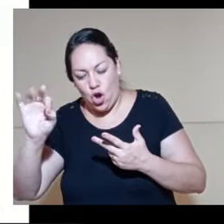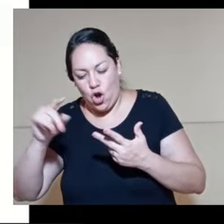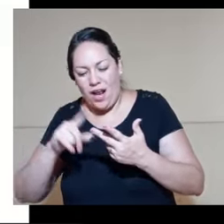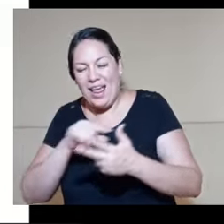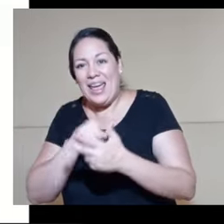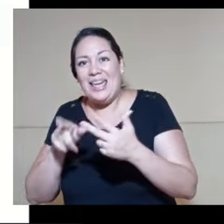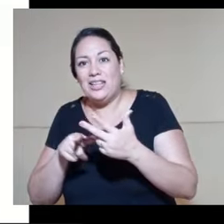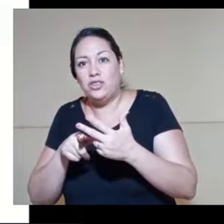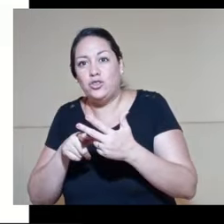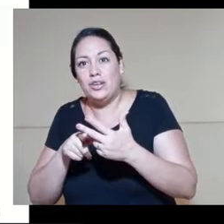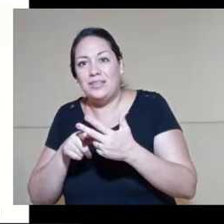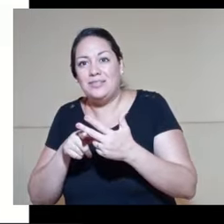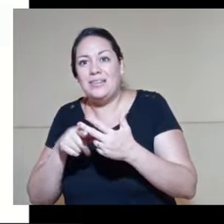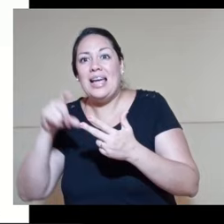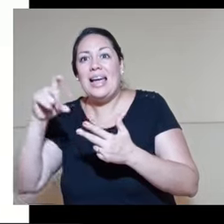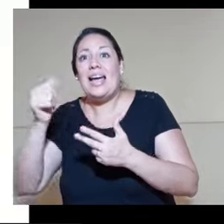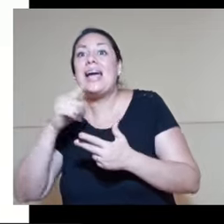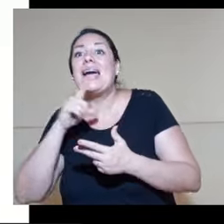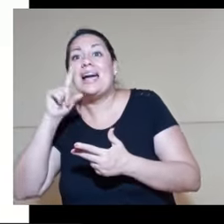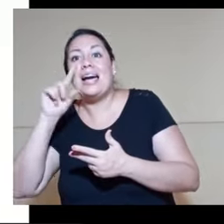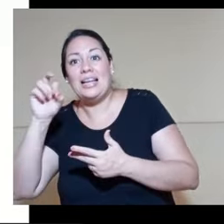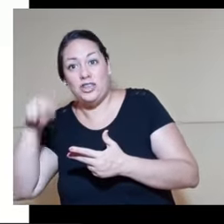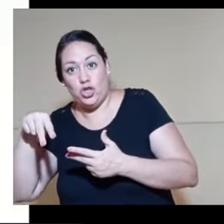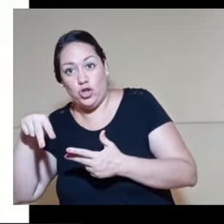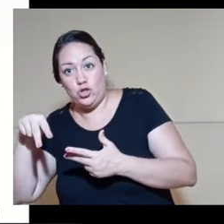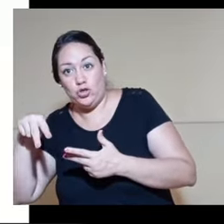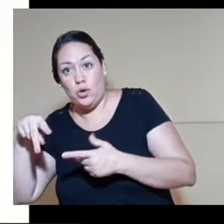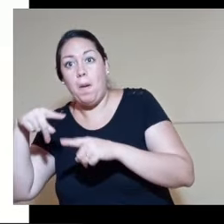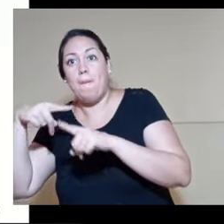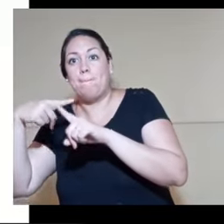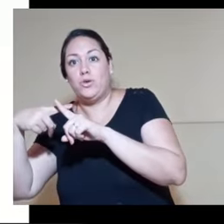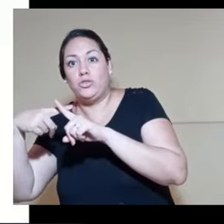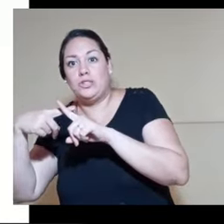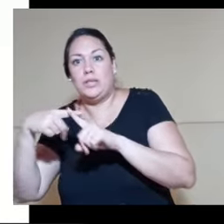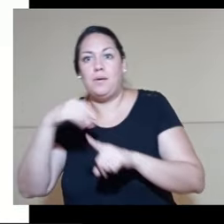cargas positivas y los aniones que tienen carga negativa.